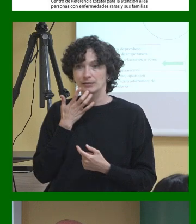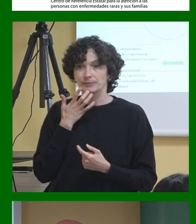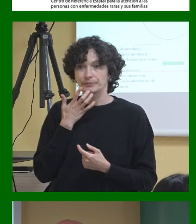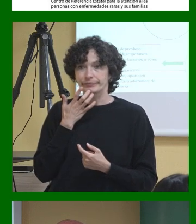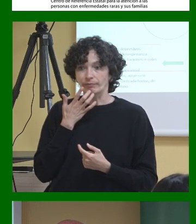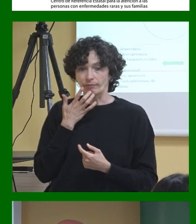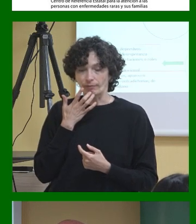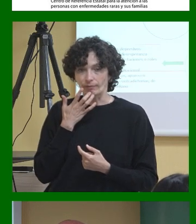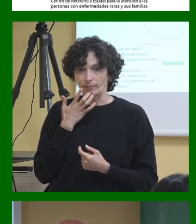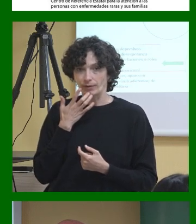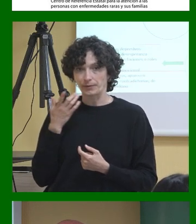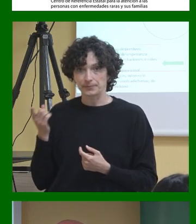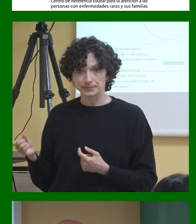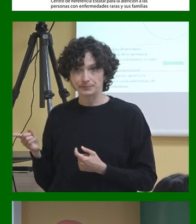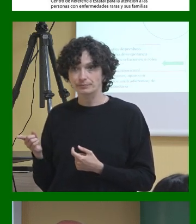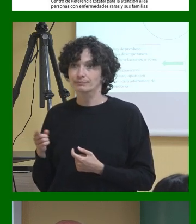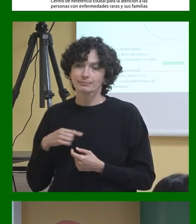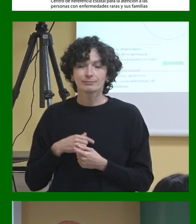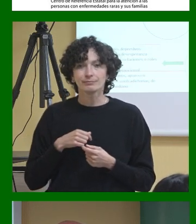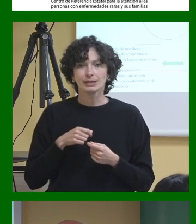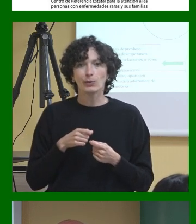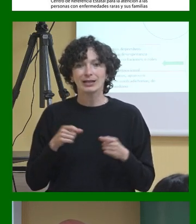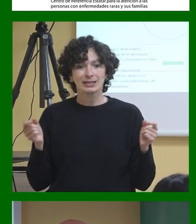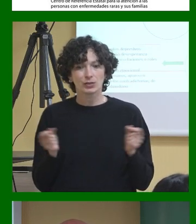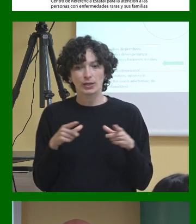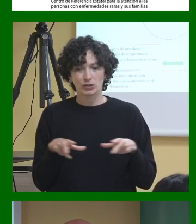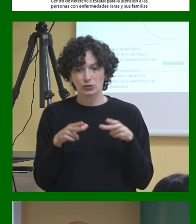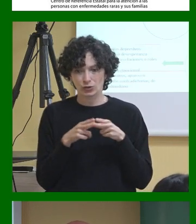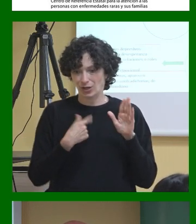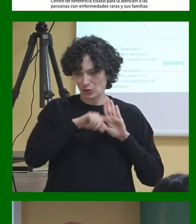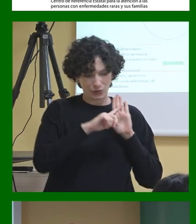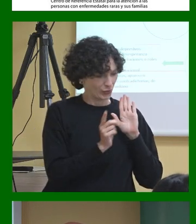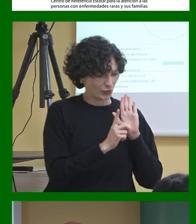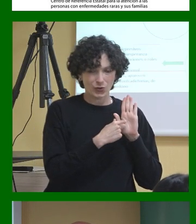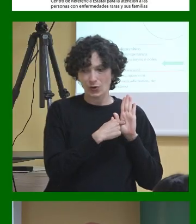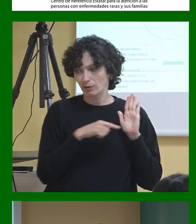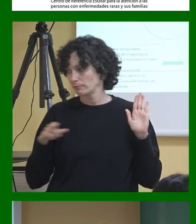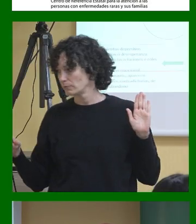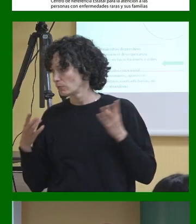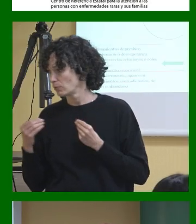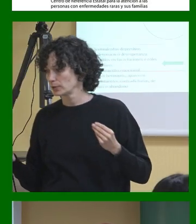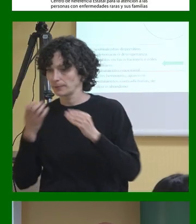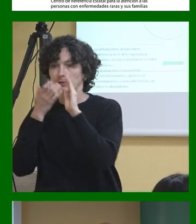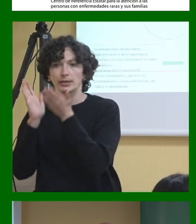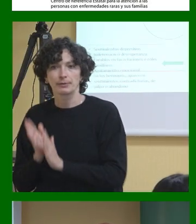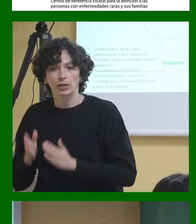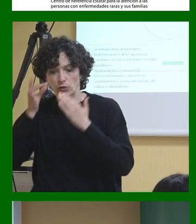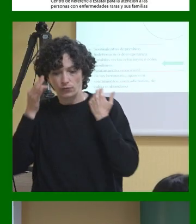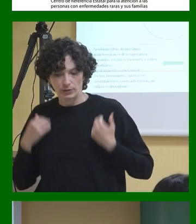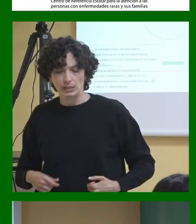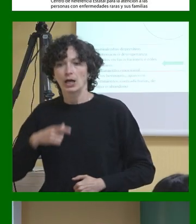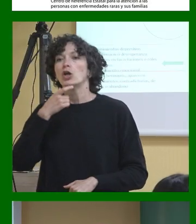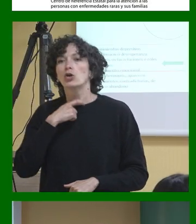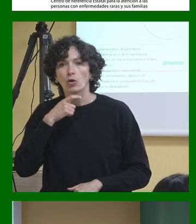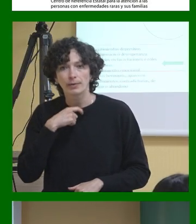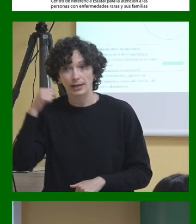están en la cartera de la seguridad social, que no pueden, que son muchos, es decir, la rehabilitación física, logopedia, aquí